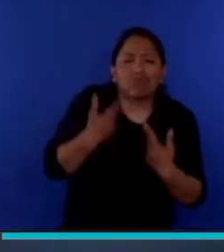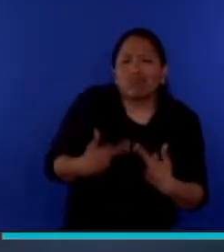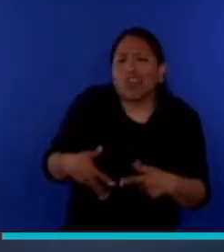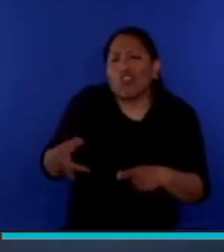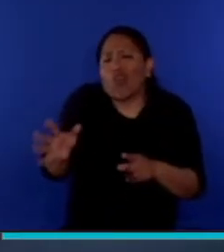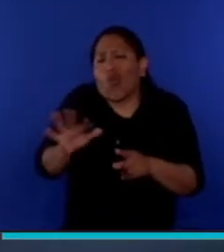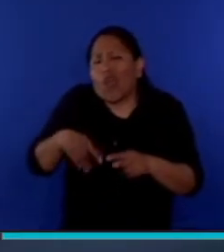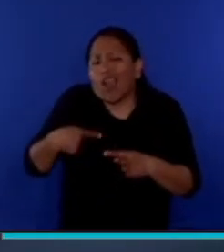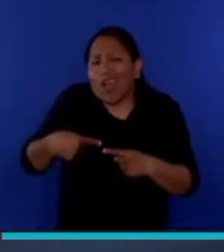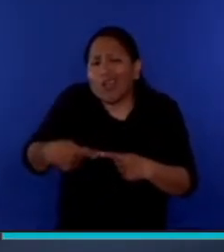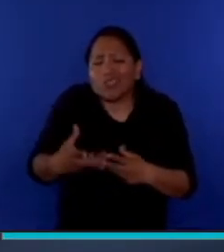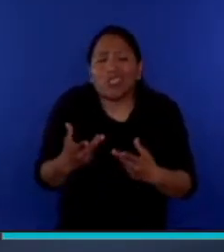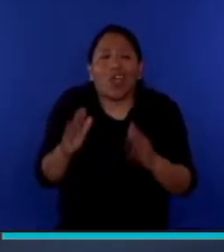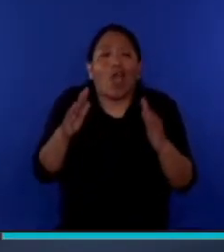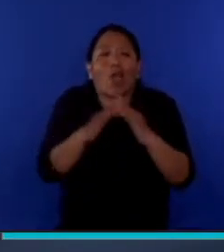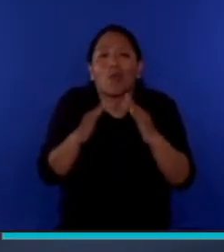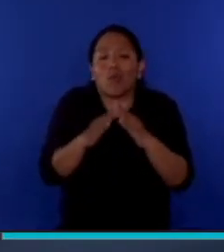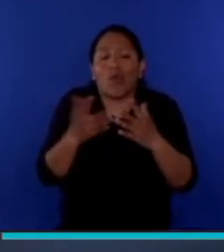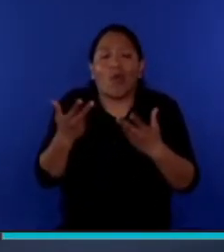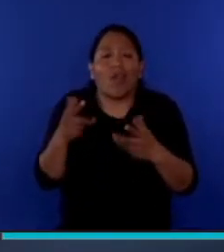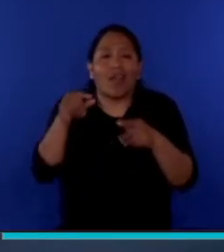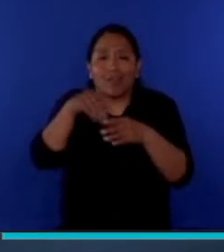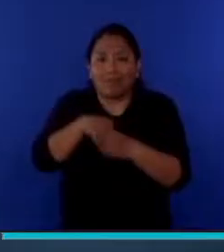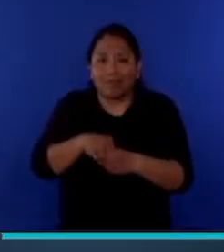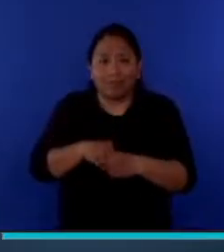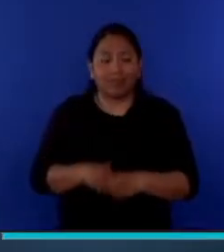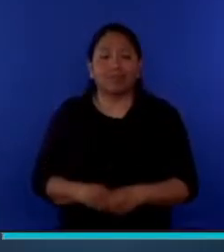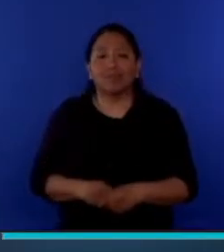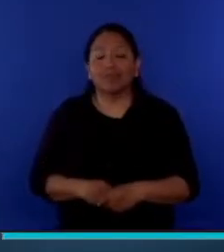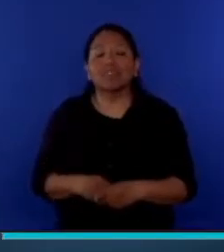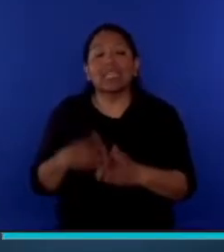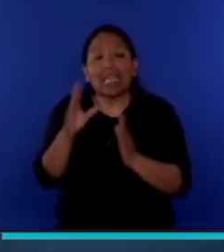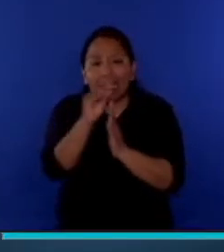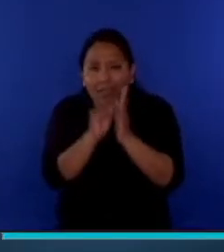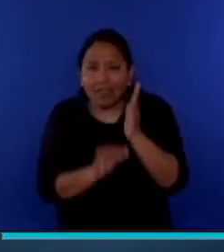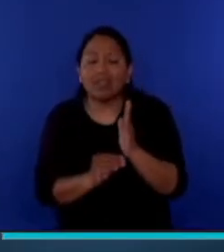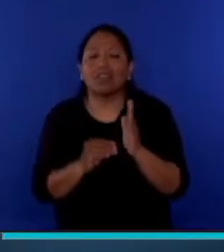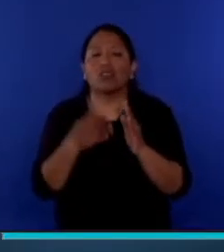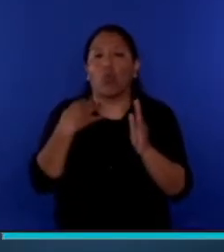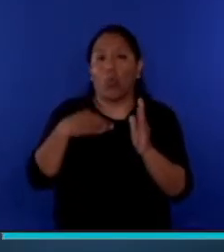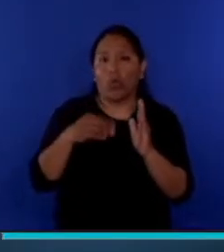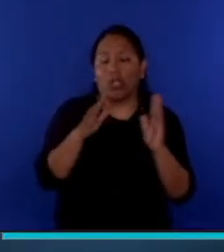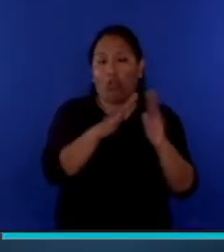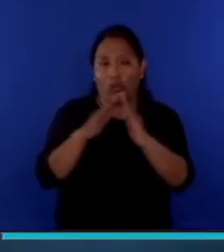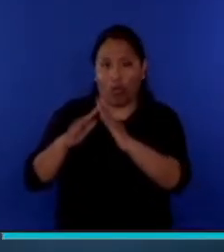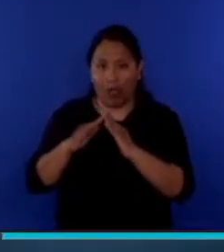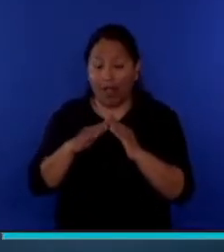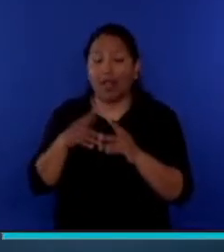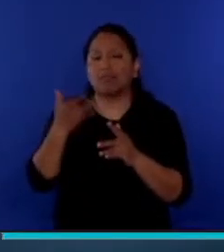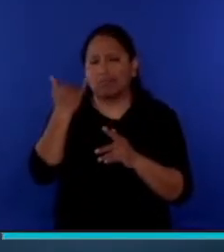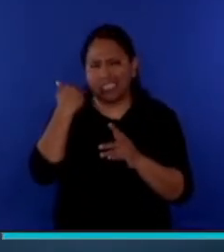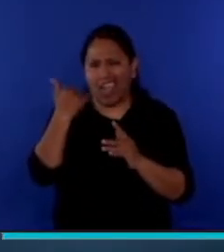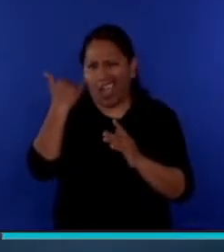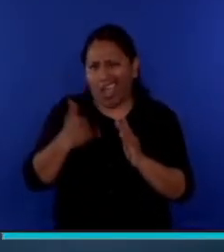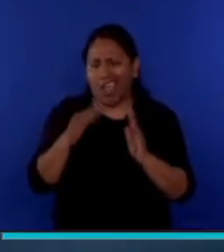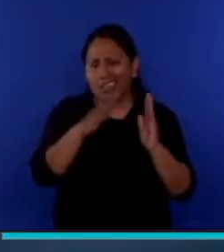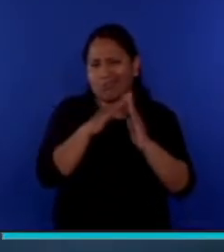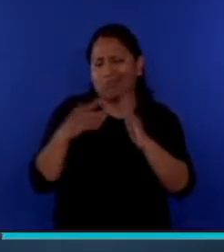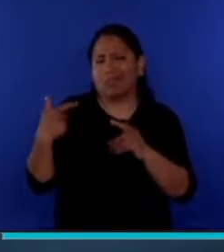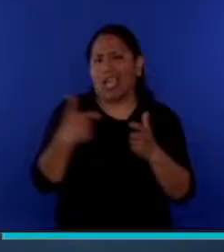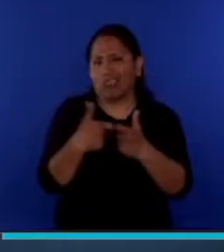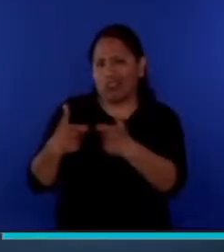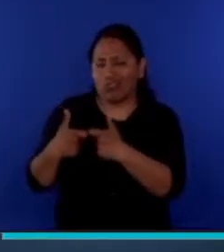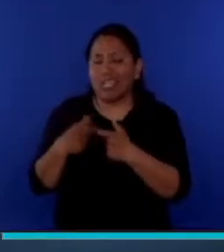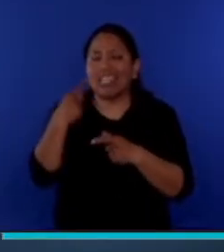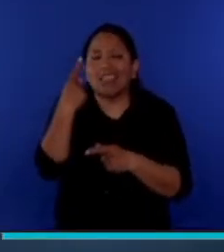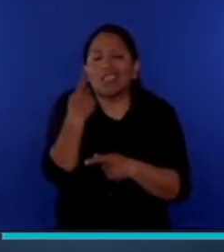toca hacer a un hogar convivencial, pero que además crea un registro único de hogares, que más allá de que existe un registro general de asociaciones, este va a